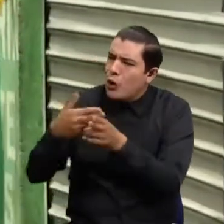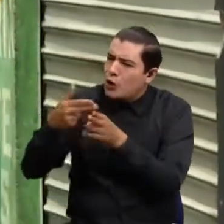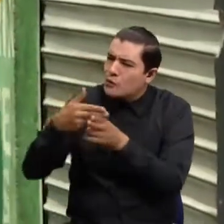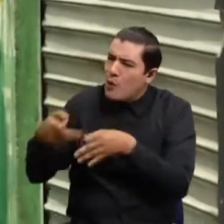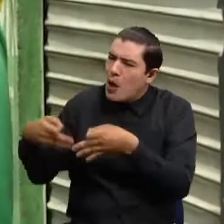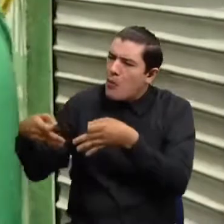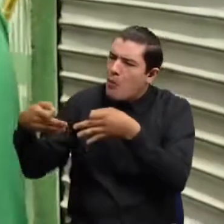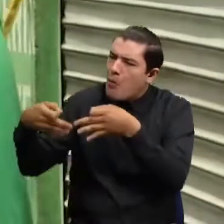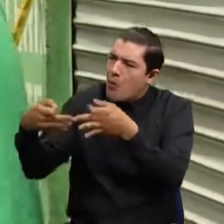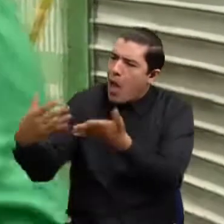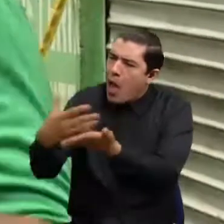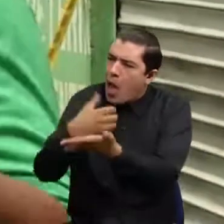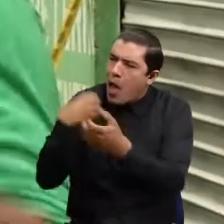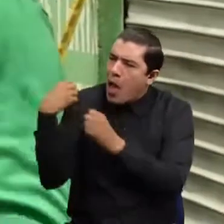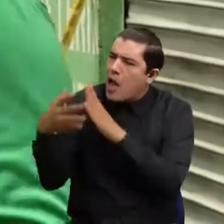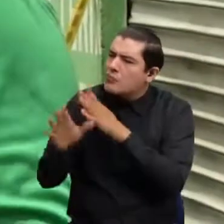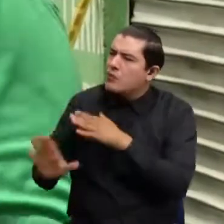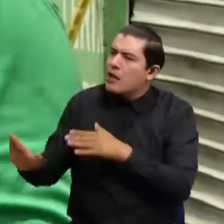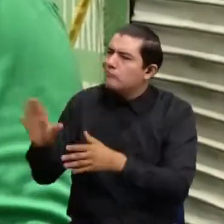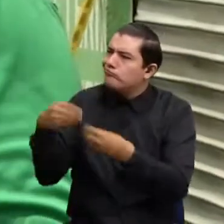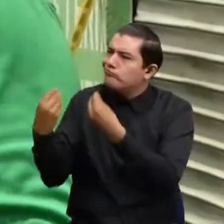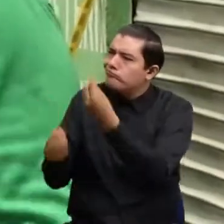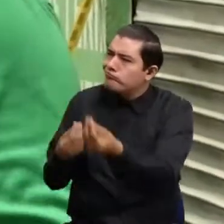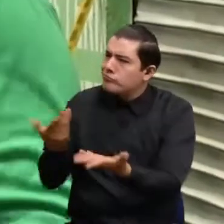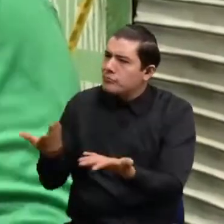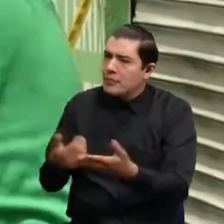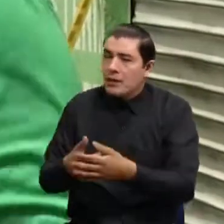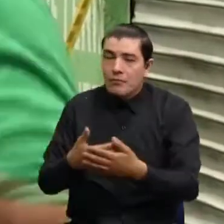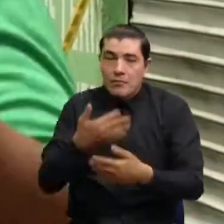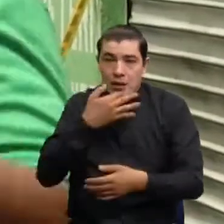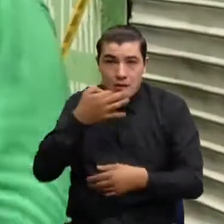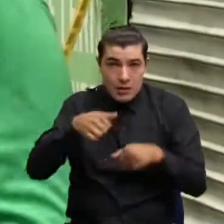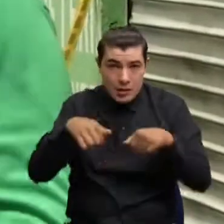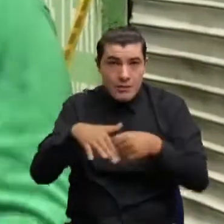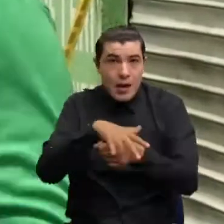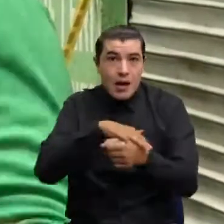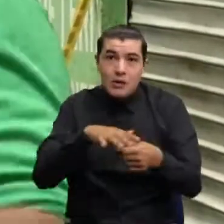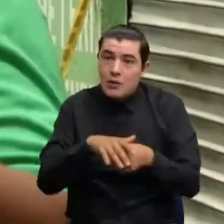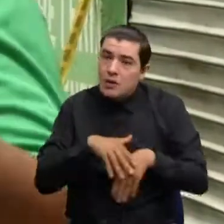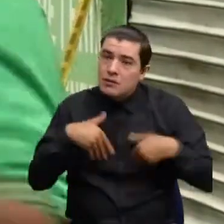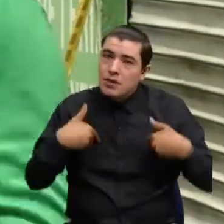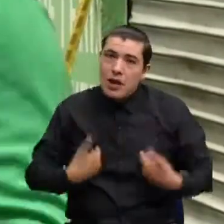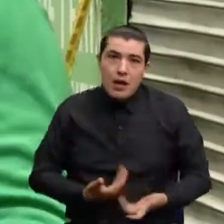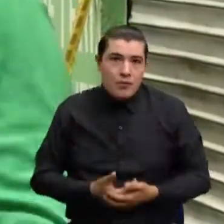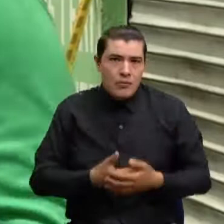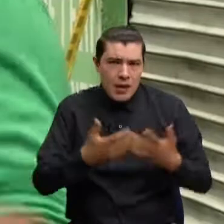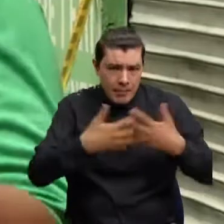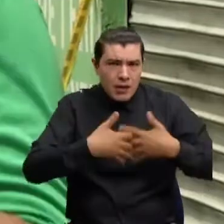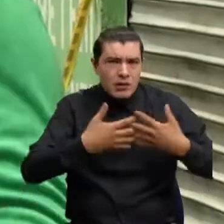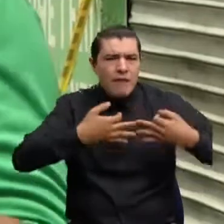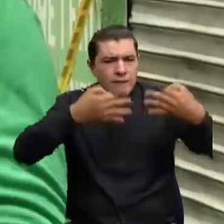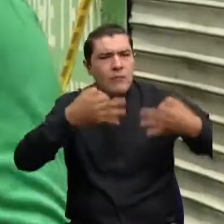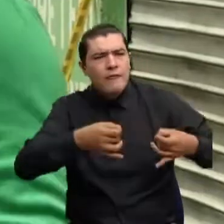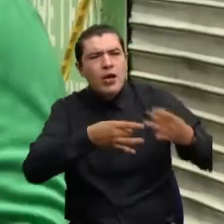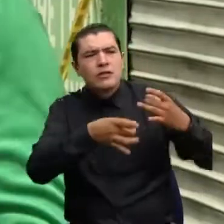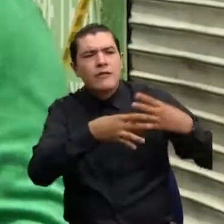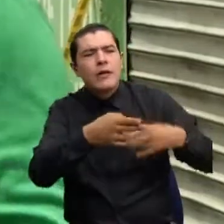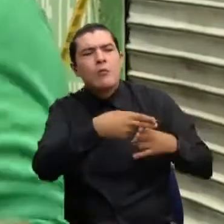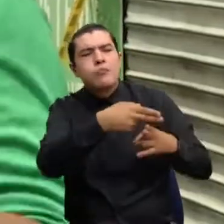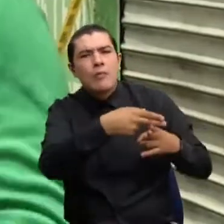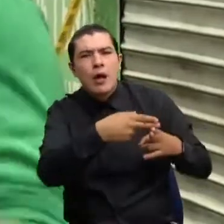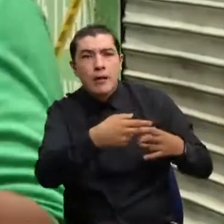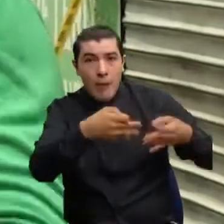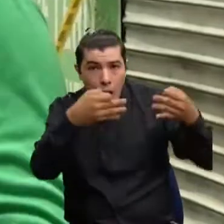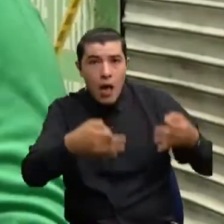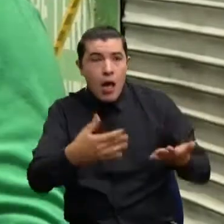van a ser ustedes la verdad la gente está muy cansada esta parte la verdad este leyes en una fecha pero la verdad nunca la cumple entonces la única manera que